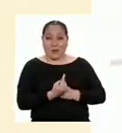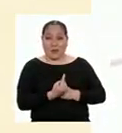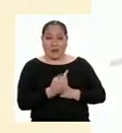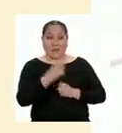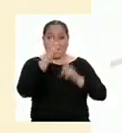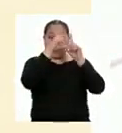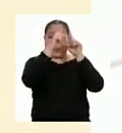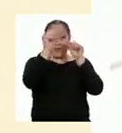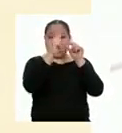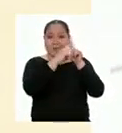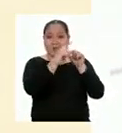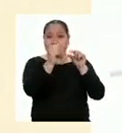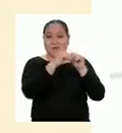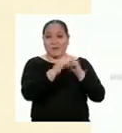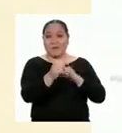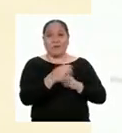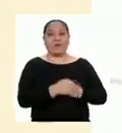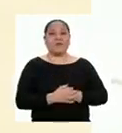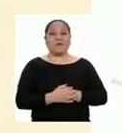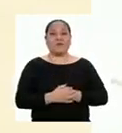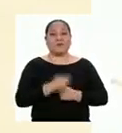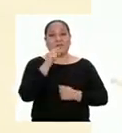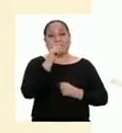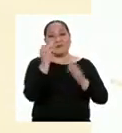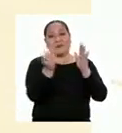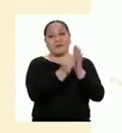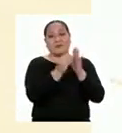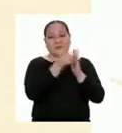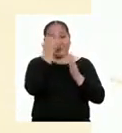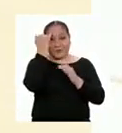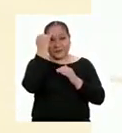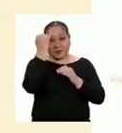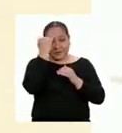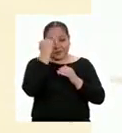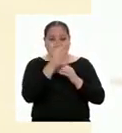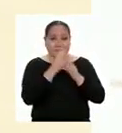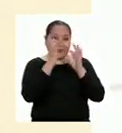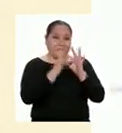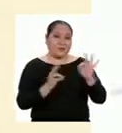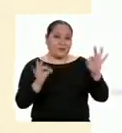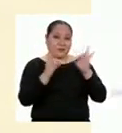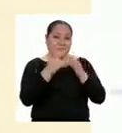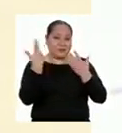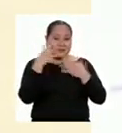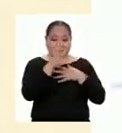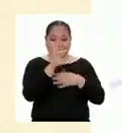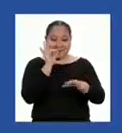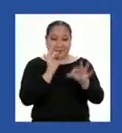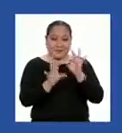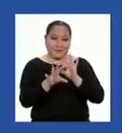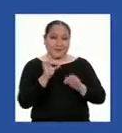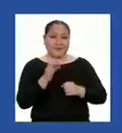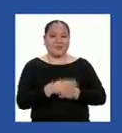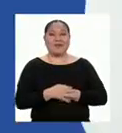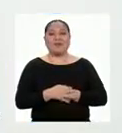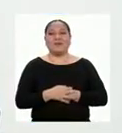de cada subtema colocaremos una nueva llave que permita colocar la idea principal que hemos identificado en cada texto.